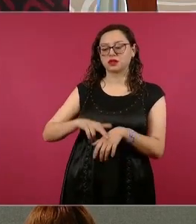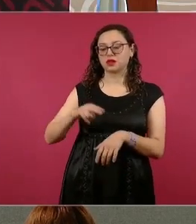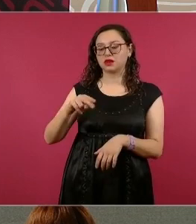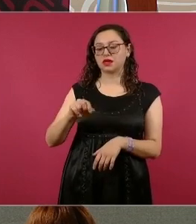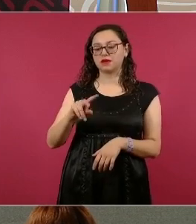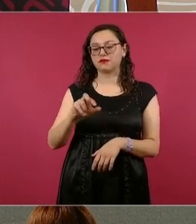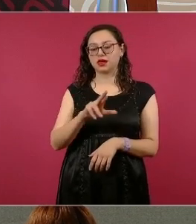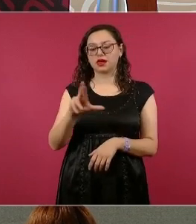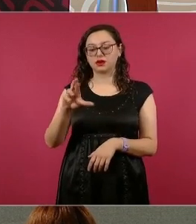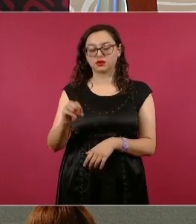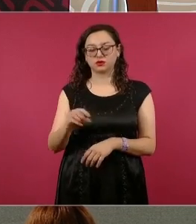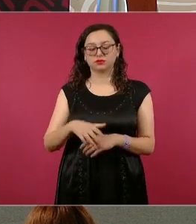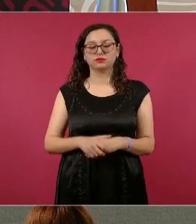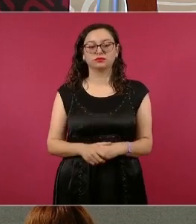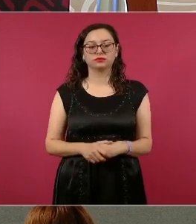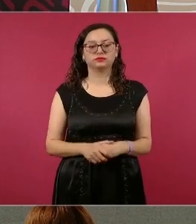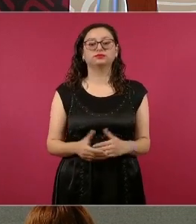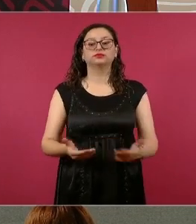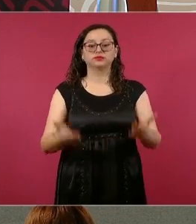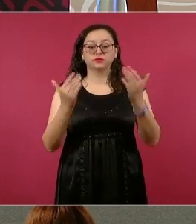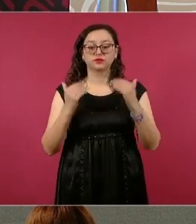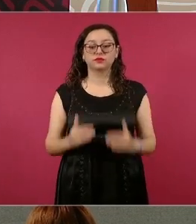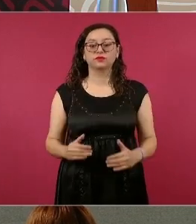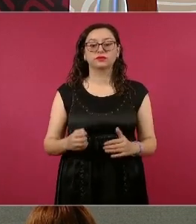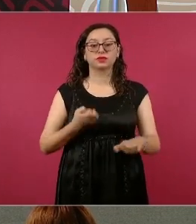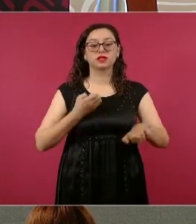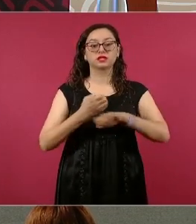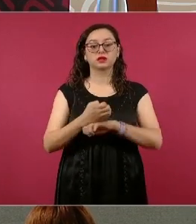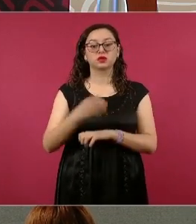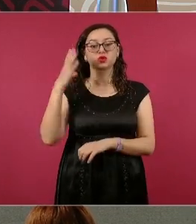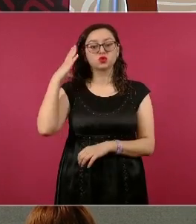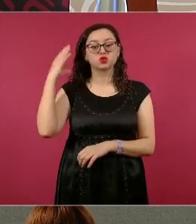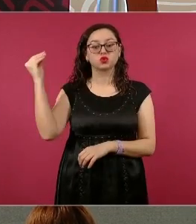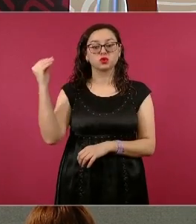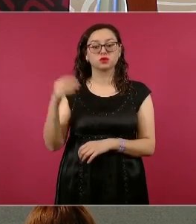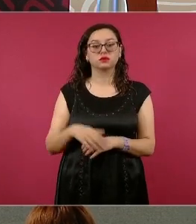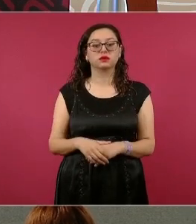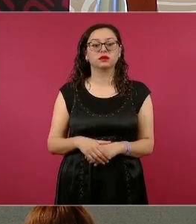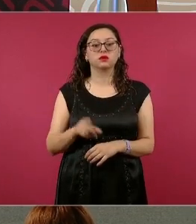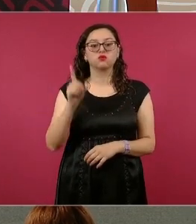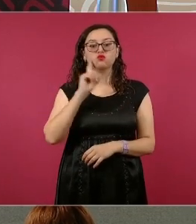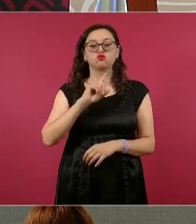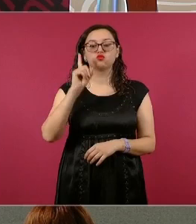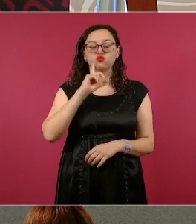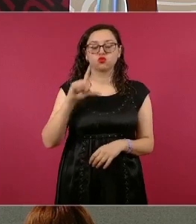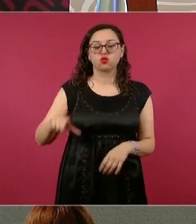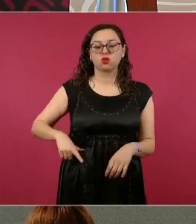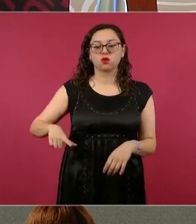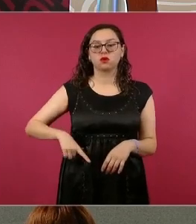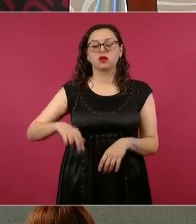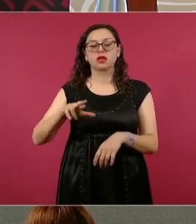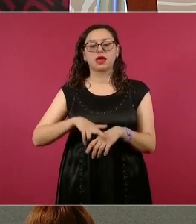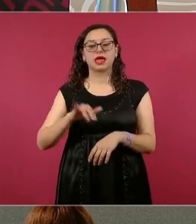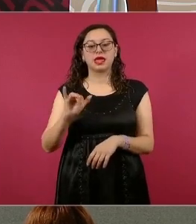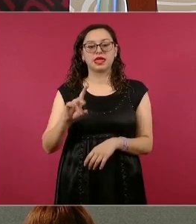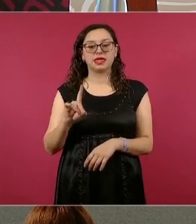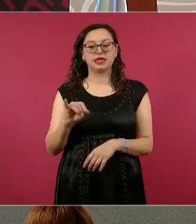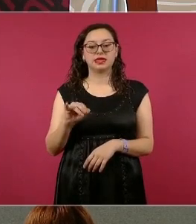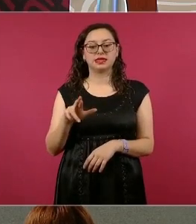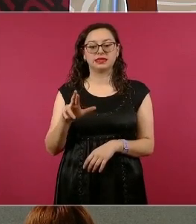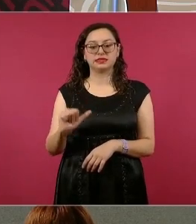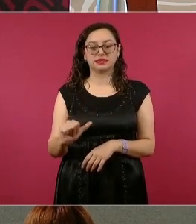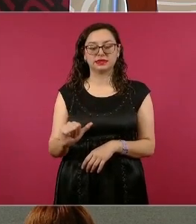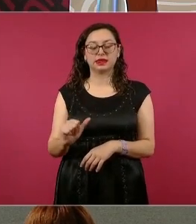Y concluimos con el estado de Colima. Está la gobernadora Indira Vizcaíno, acompañada del representante de la